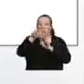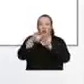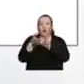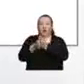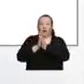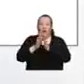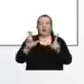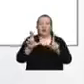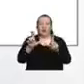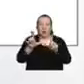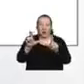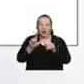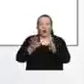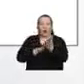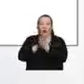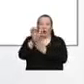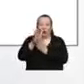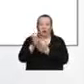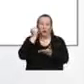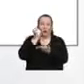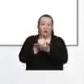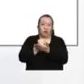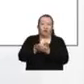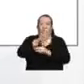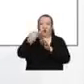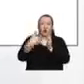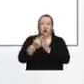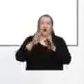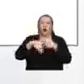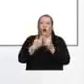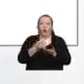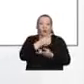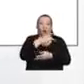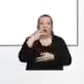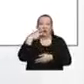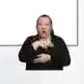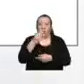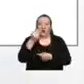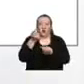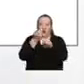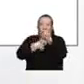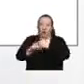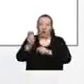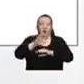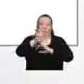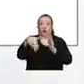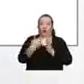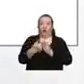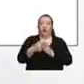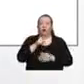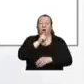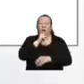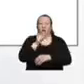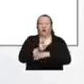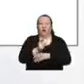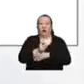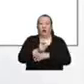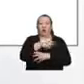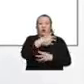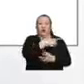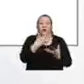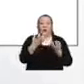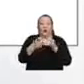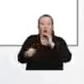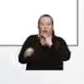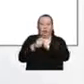apostilladas de las empresas que tú este tipo como fingió la venta está todo probado pero que sí es cierto es que se trató de ocultar esto ya falta